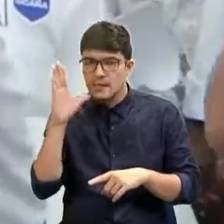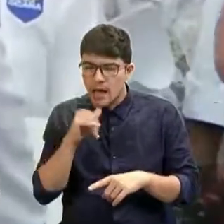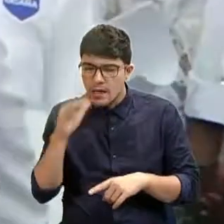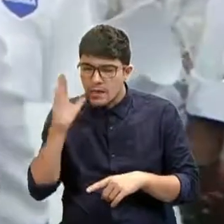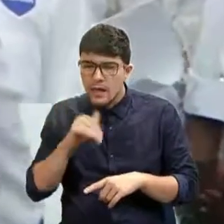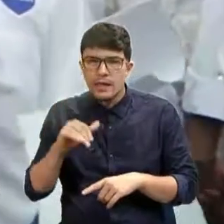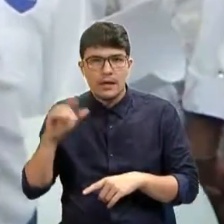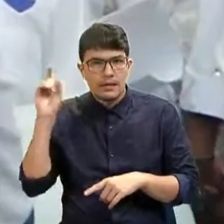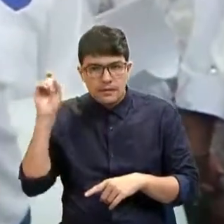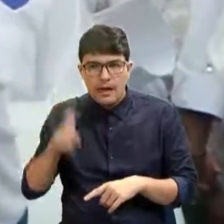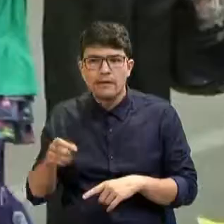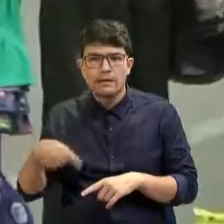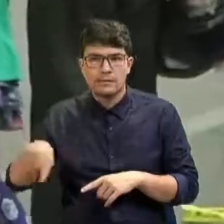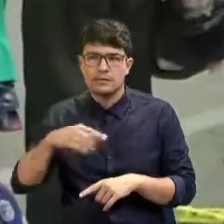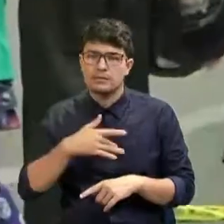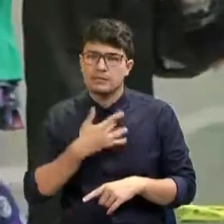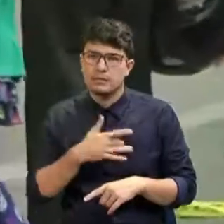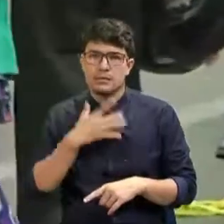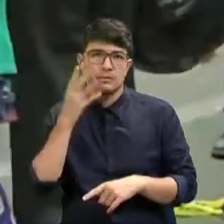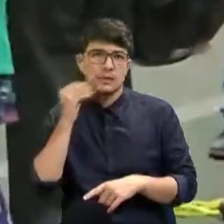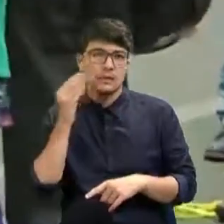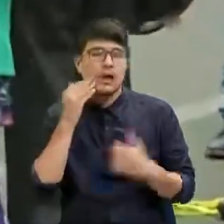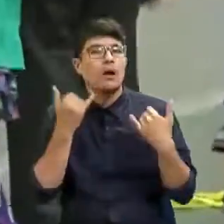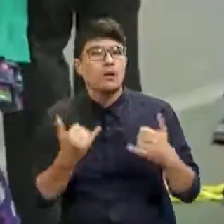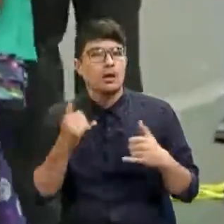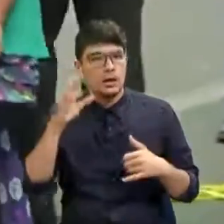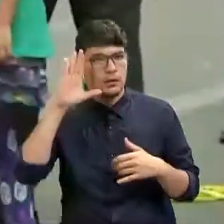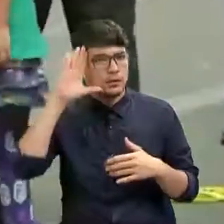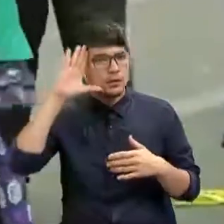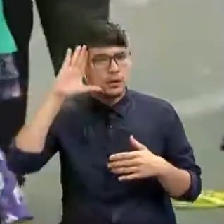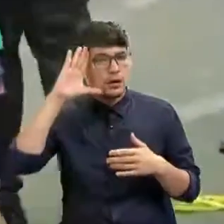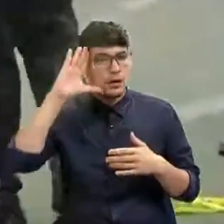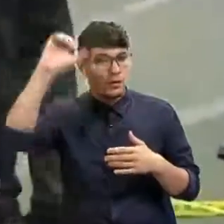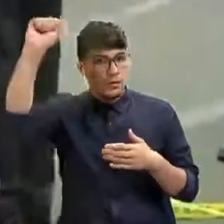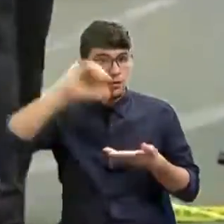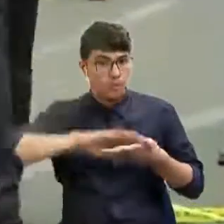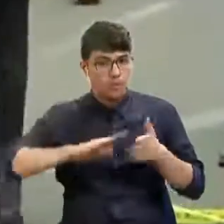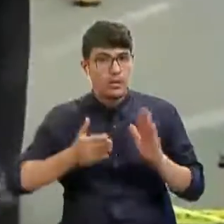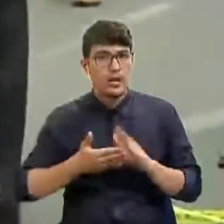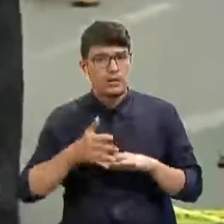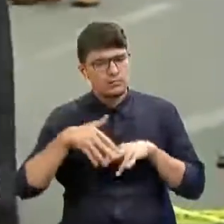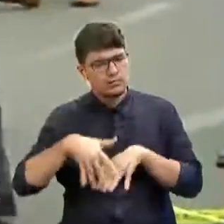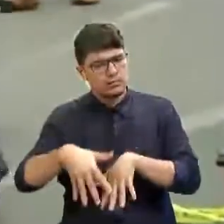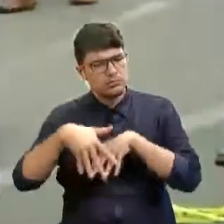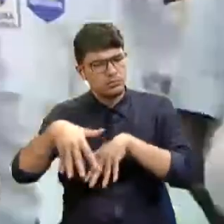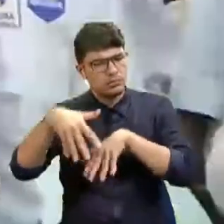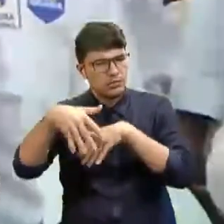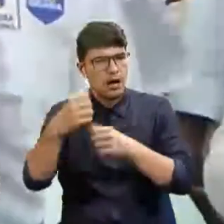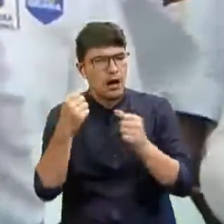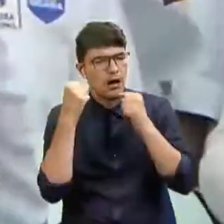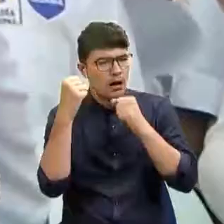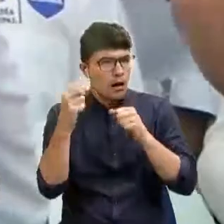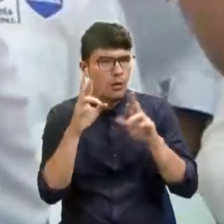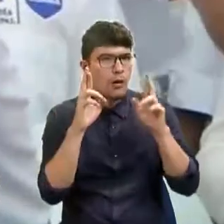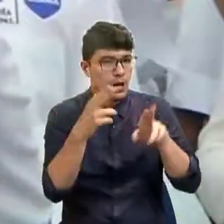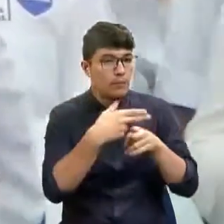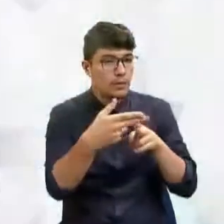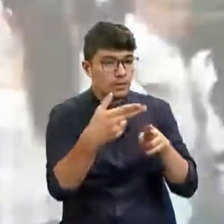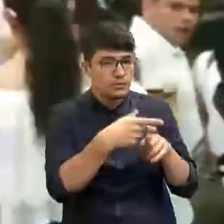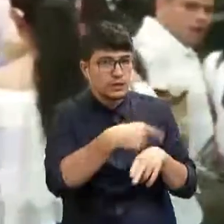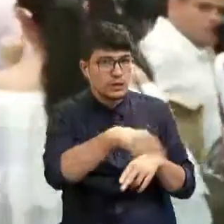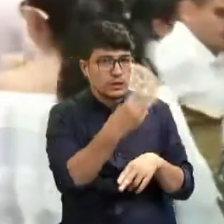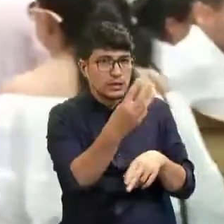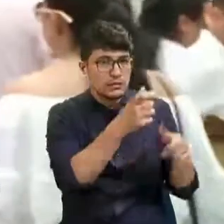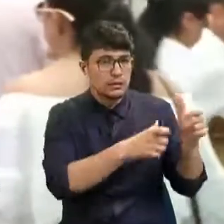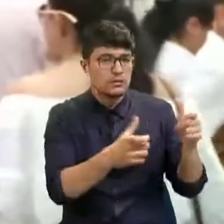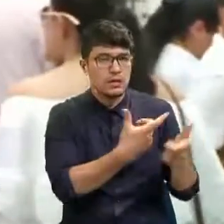la comunidad ocañera hoy protestando por esta situación ojalá que muy pronto tengamos a estos amigos paisanos nuestro en las de sus hogares